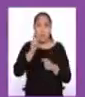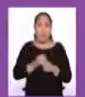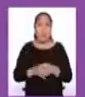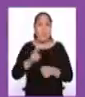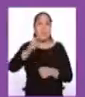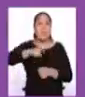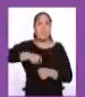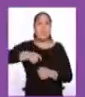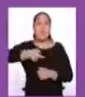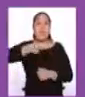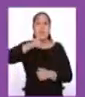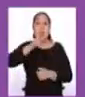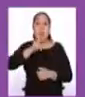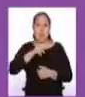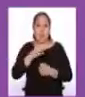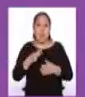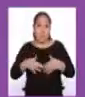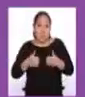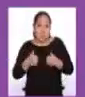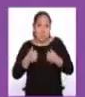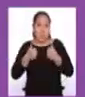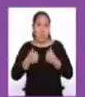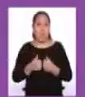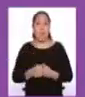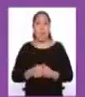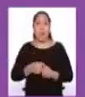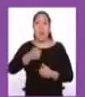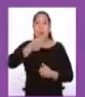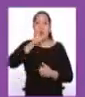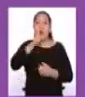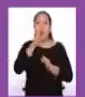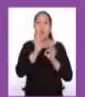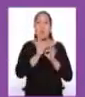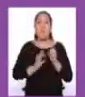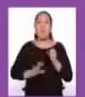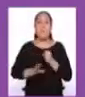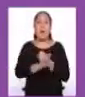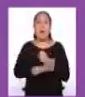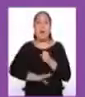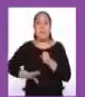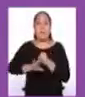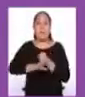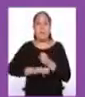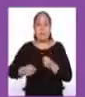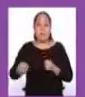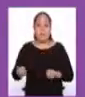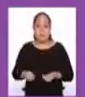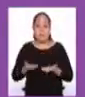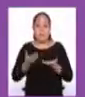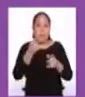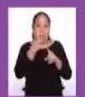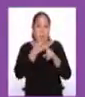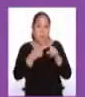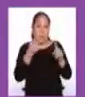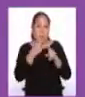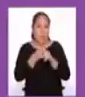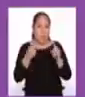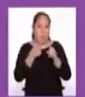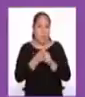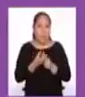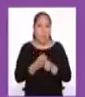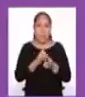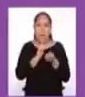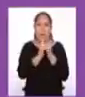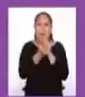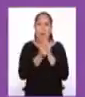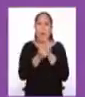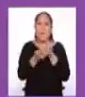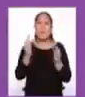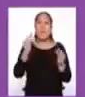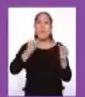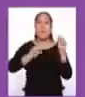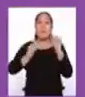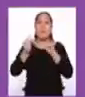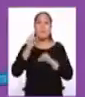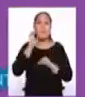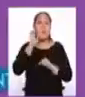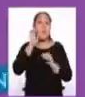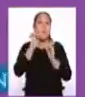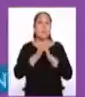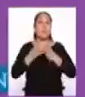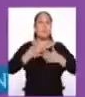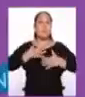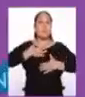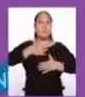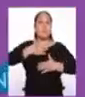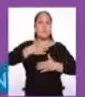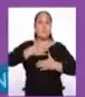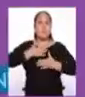funciones muy importantes para los seres vivos. Es el medio en el que se llevan a cabo diferentes reacciones químicas, como la